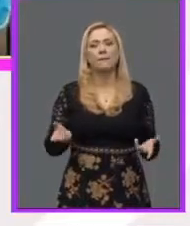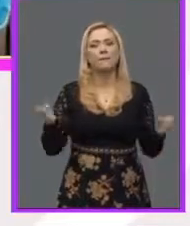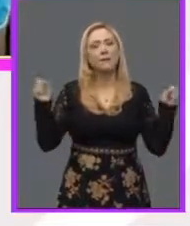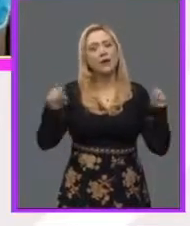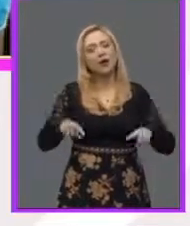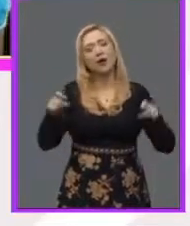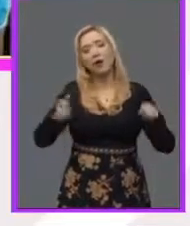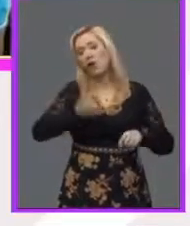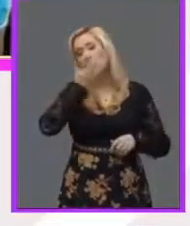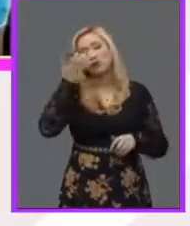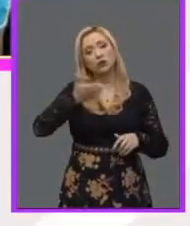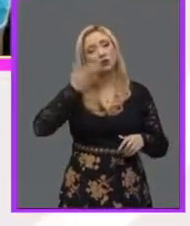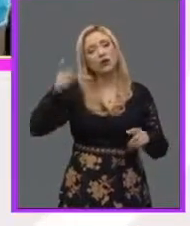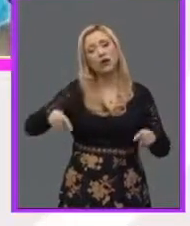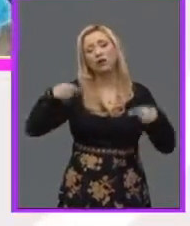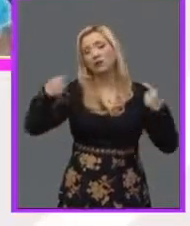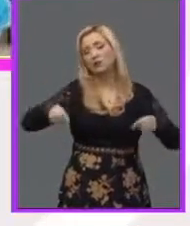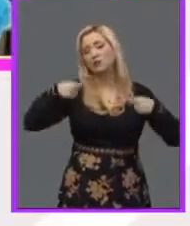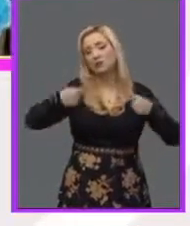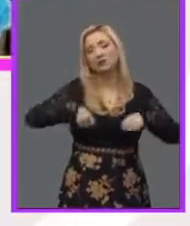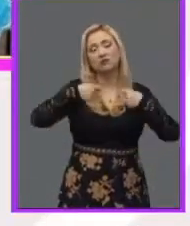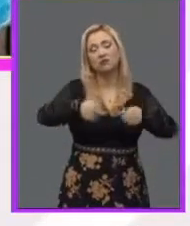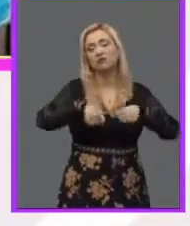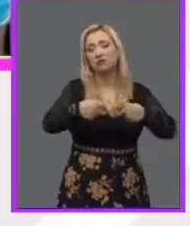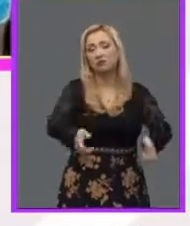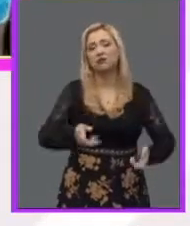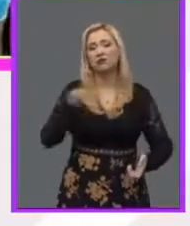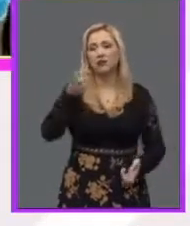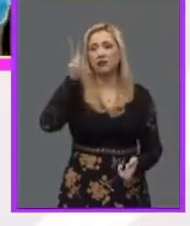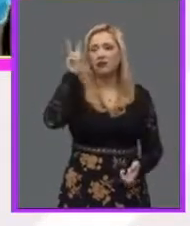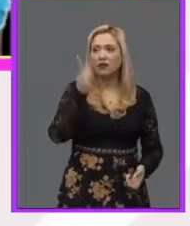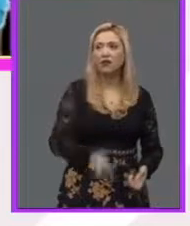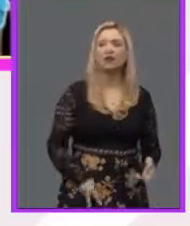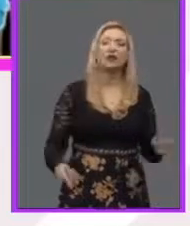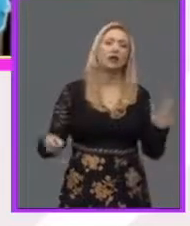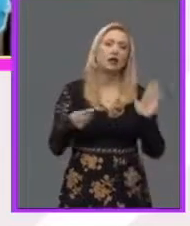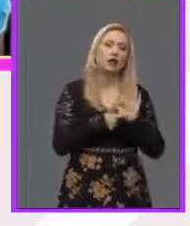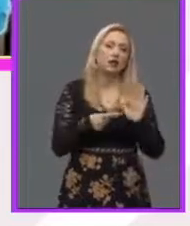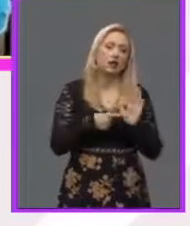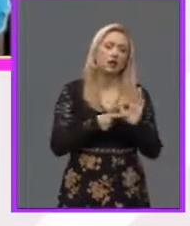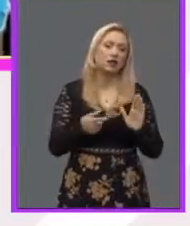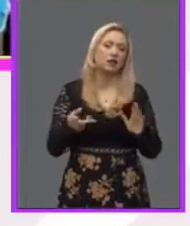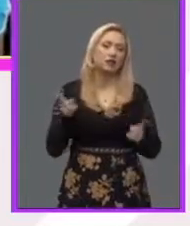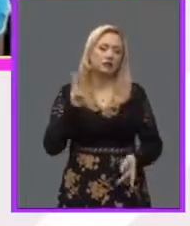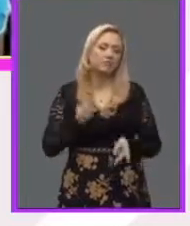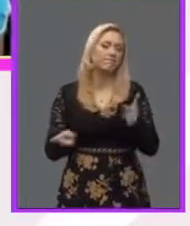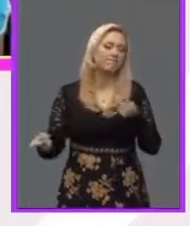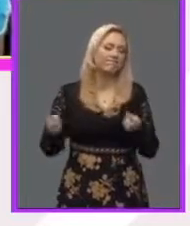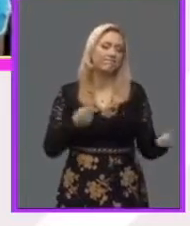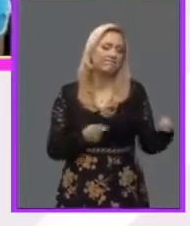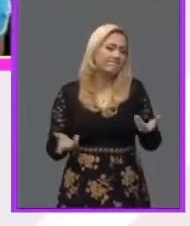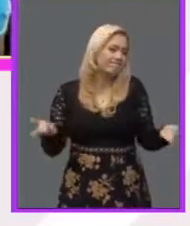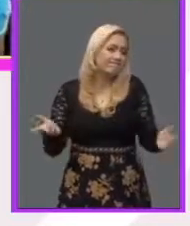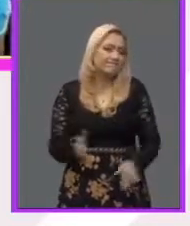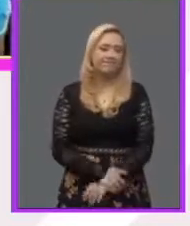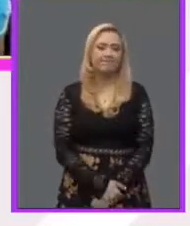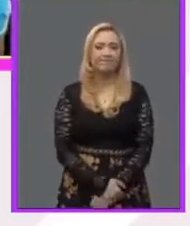el mismo sistema y la misma lógica porque vamos a estar sacando un factor que es muy determinante para estas discusiones.